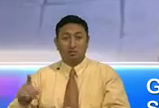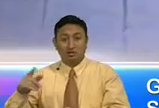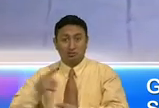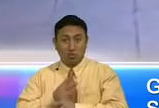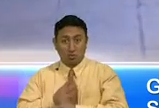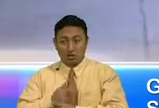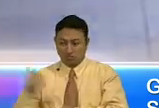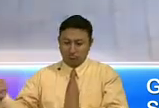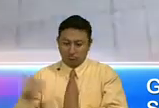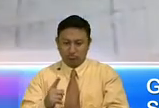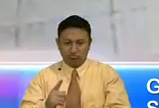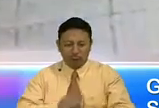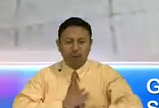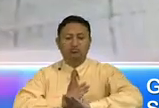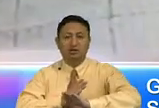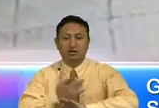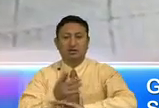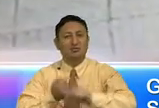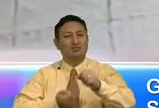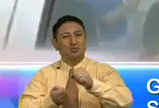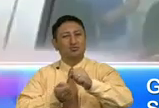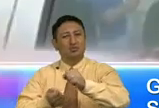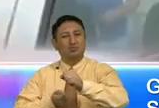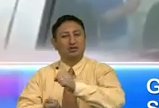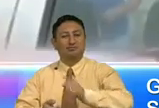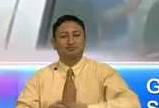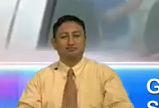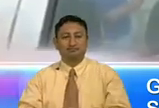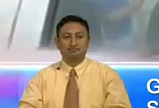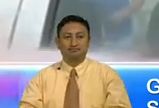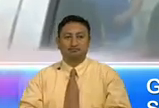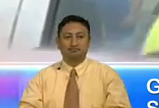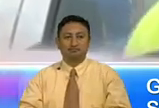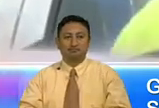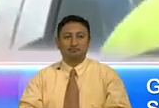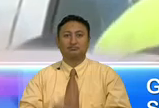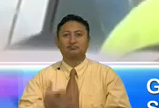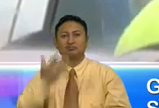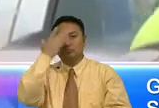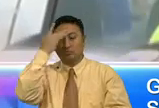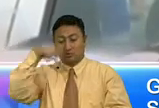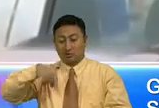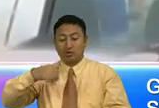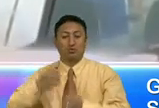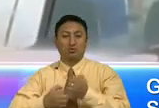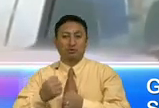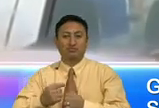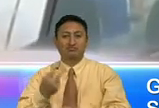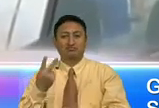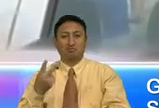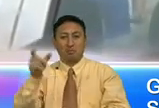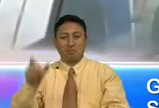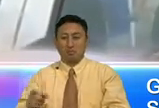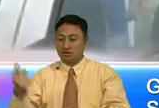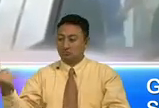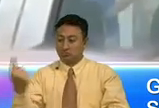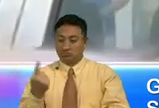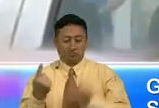ajeno, recibió varias puñaladas. Presuntamente la dinámica del hecho es por una riña callejera